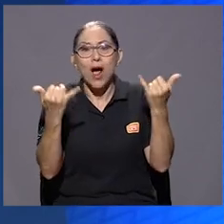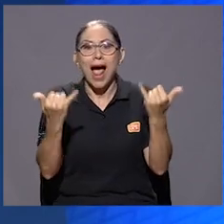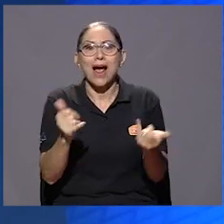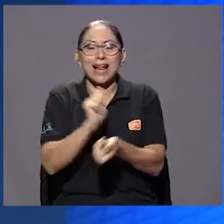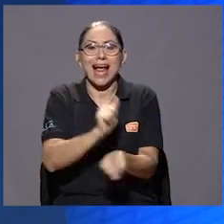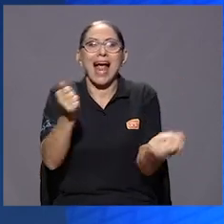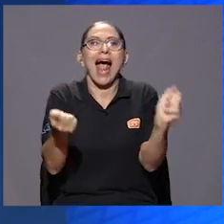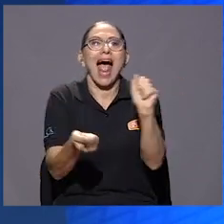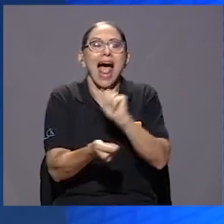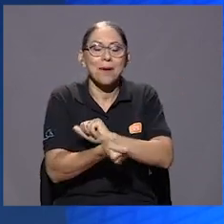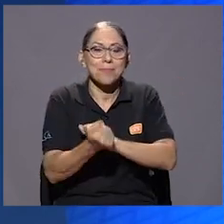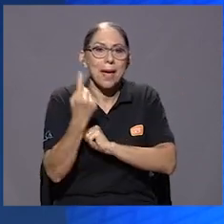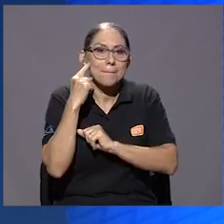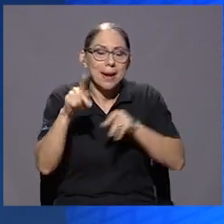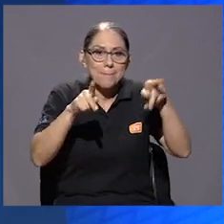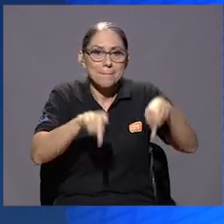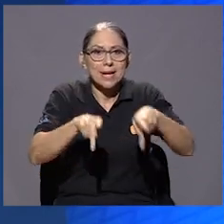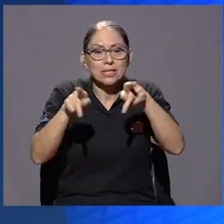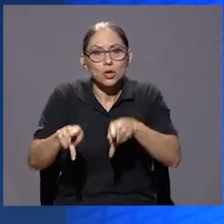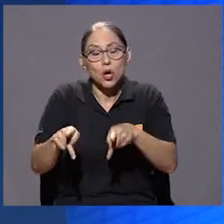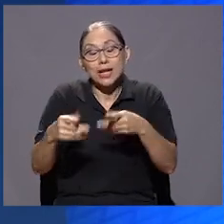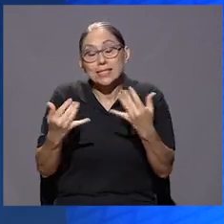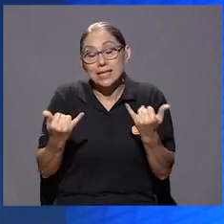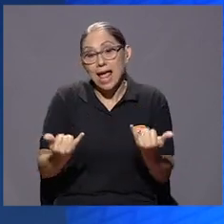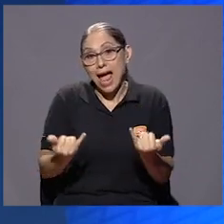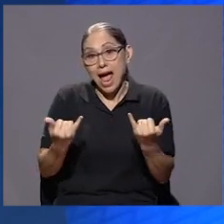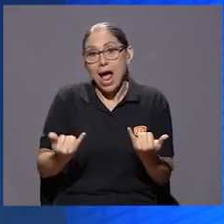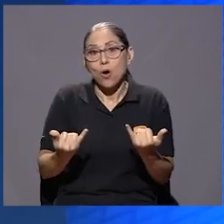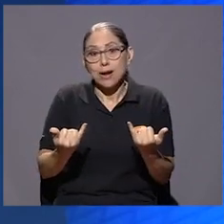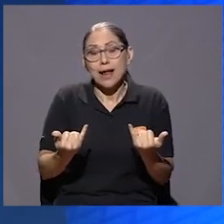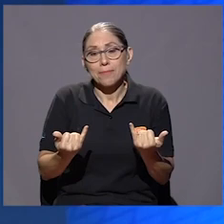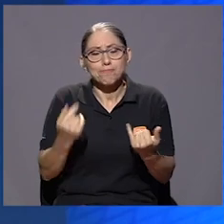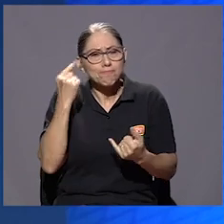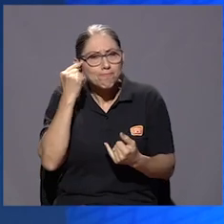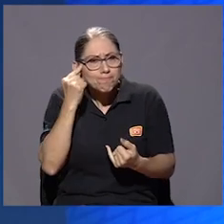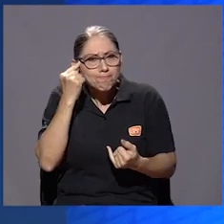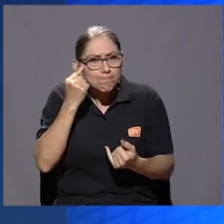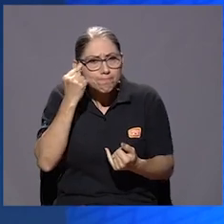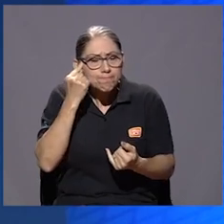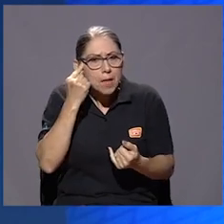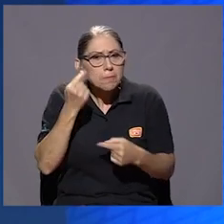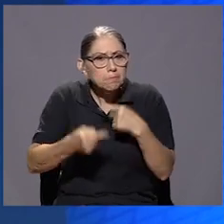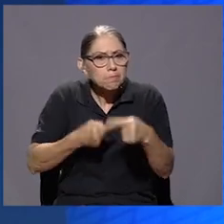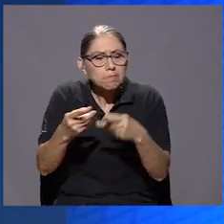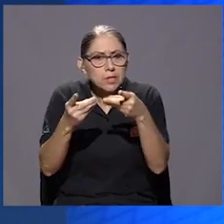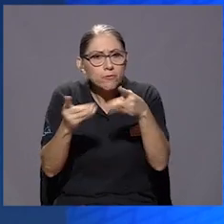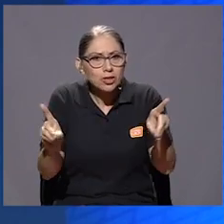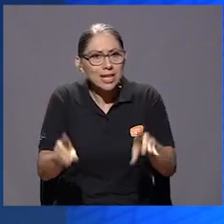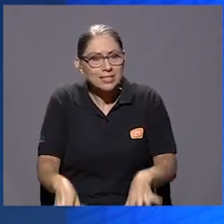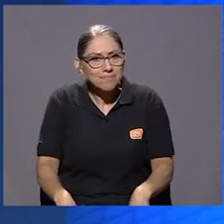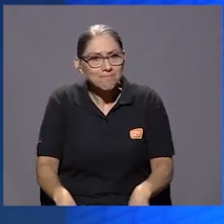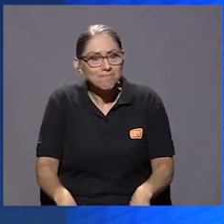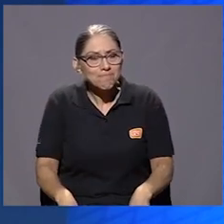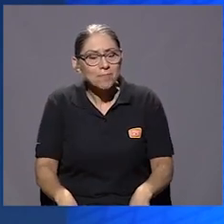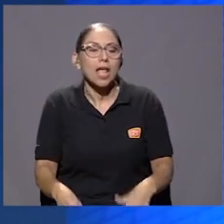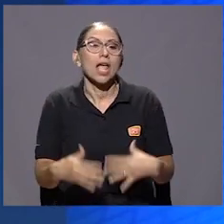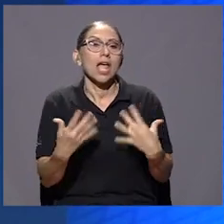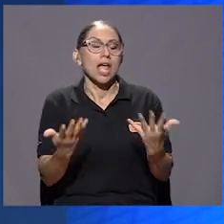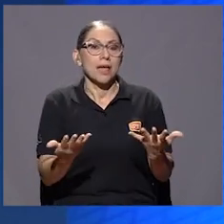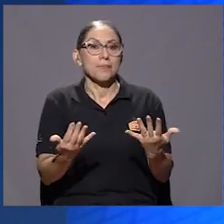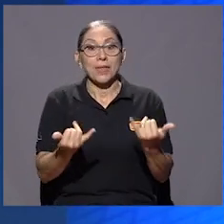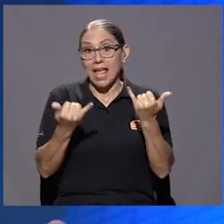el panorama para las personas que están que tienen en mente divorciarse de sus